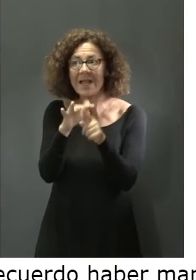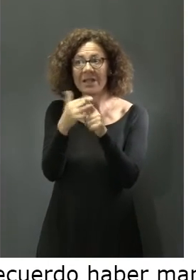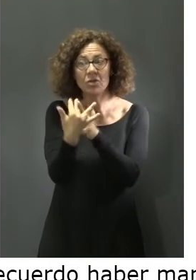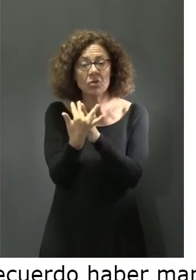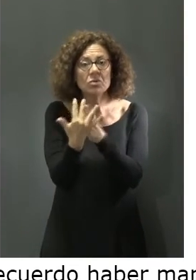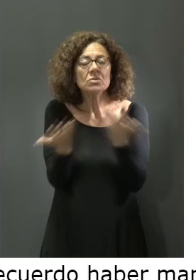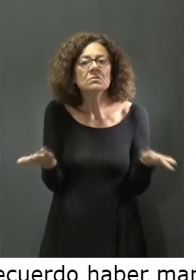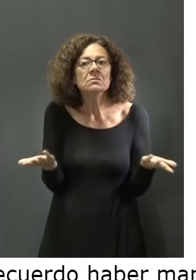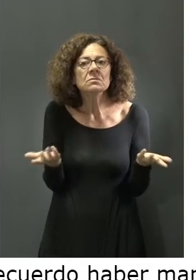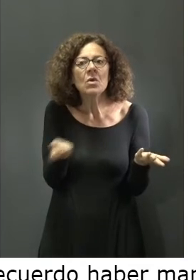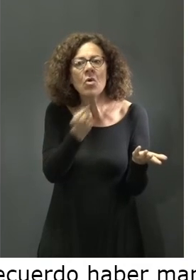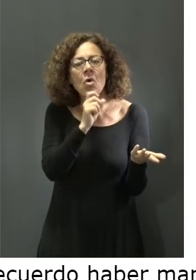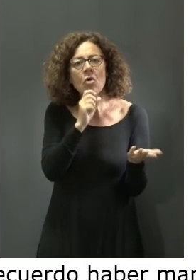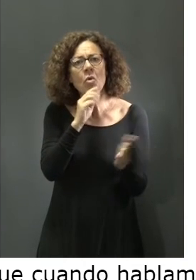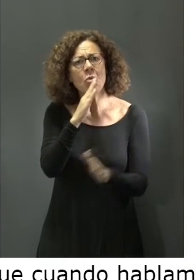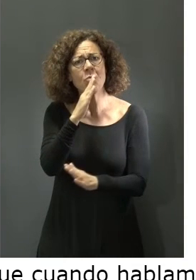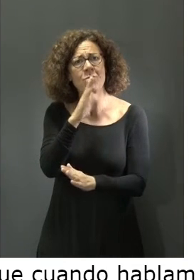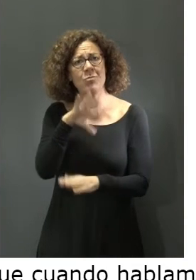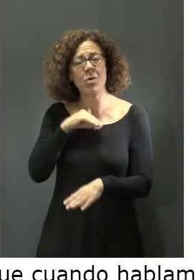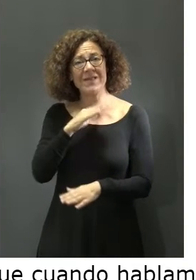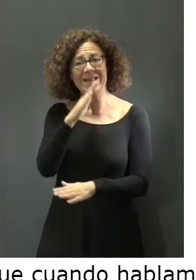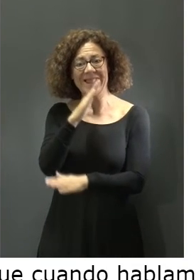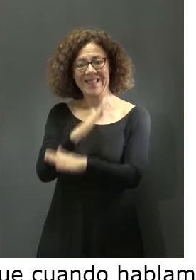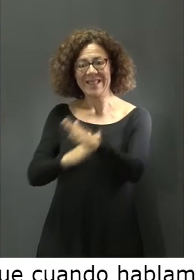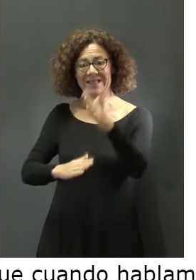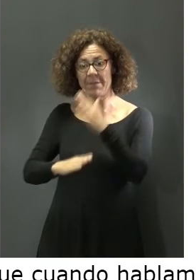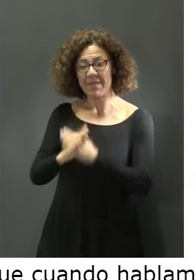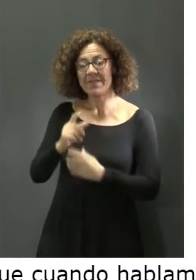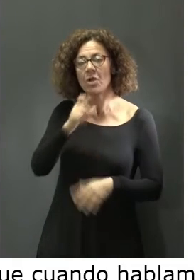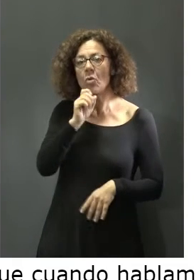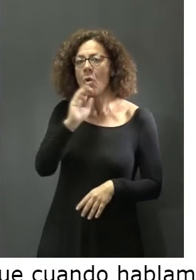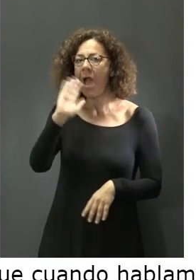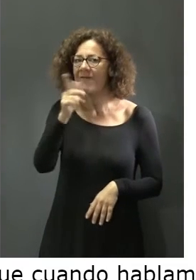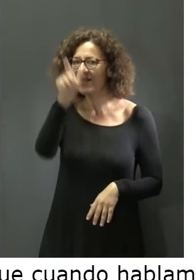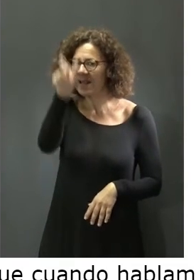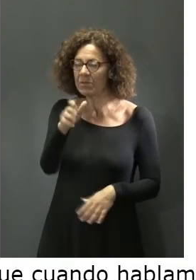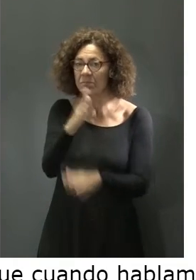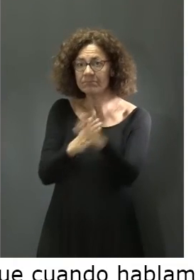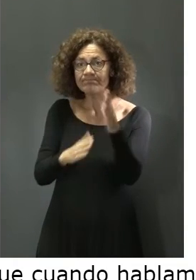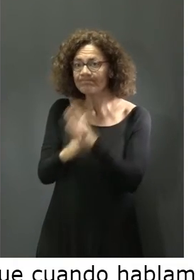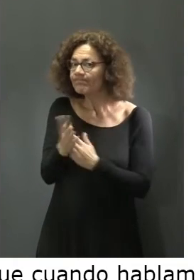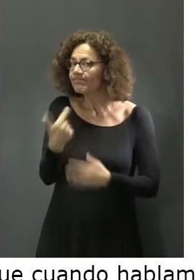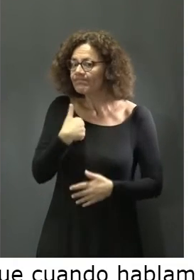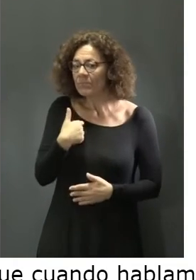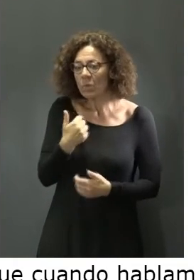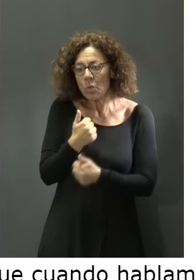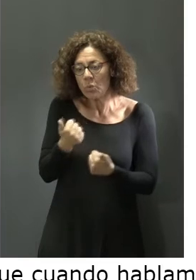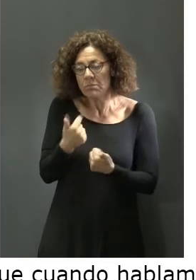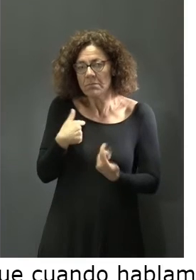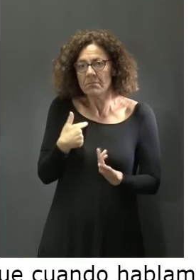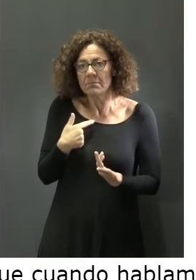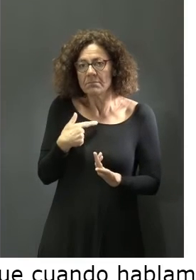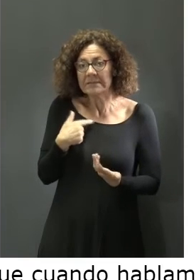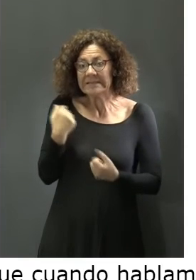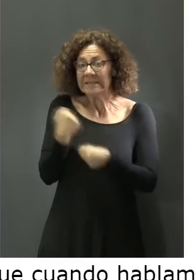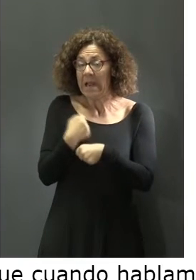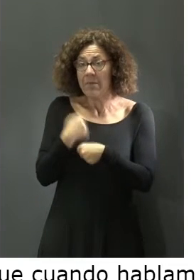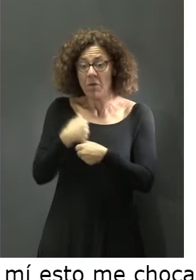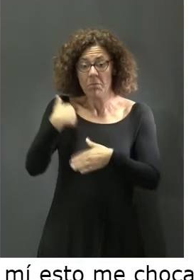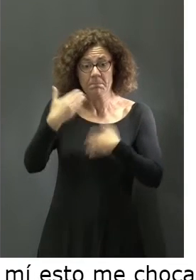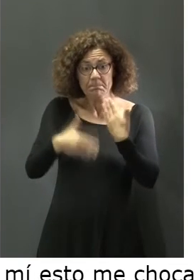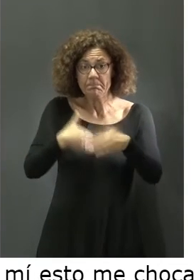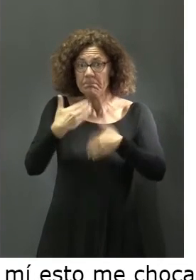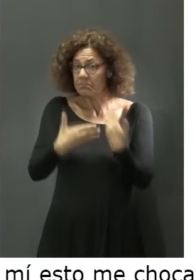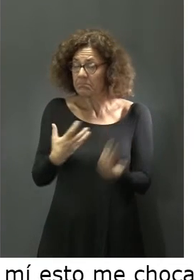pueden ser discapacitantes para la persona con discapacidad, no vas a poder afrontar tu trabajo,